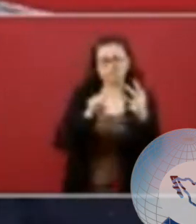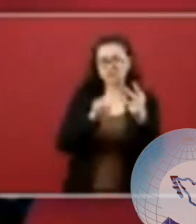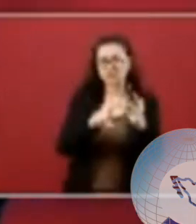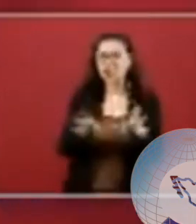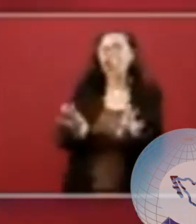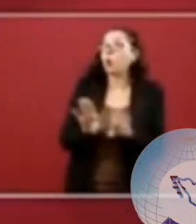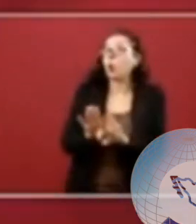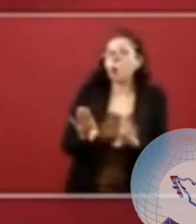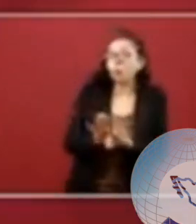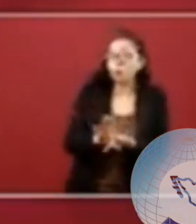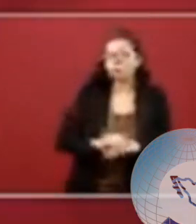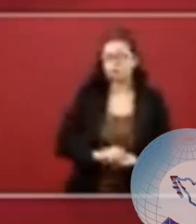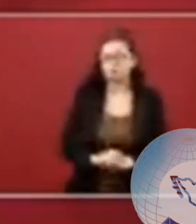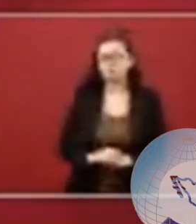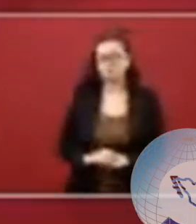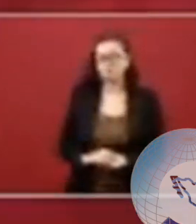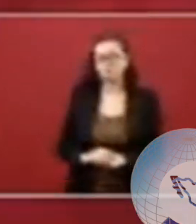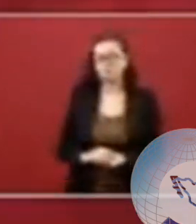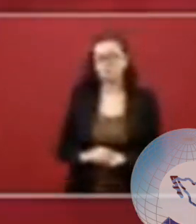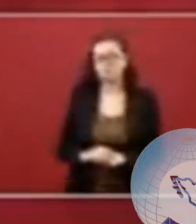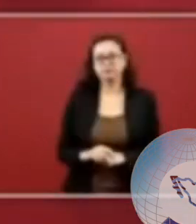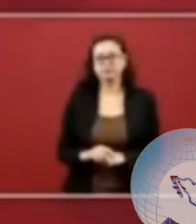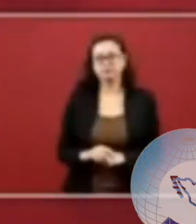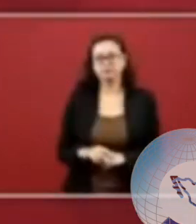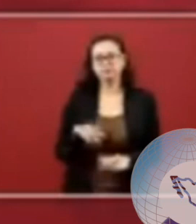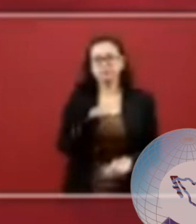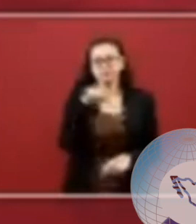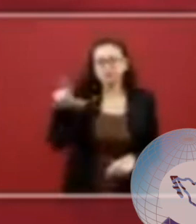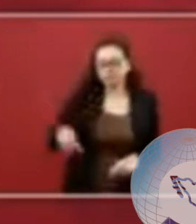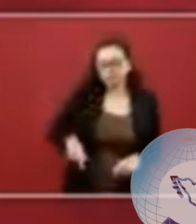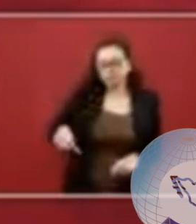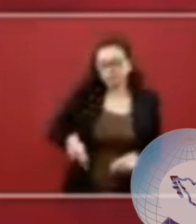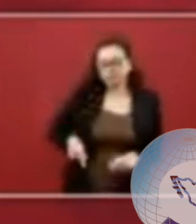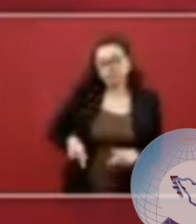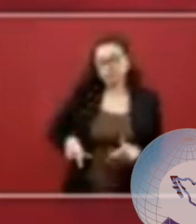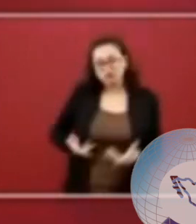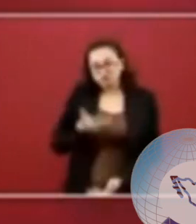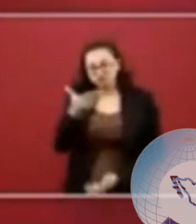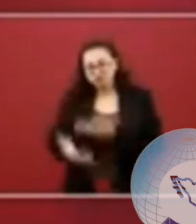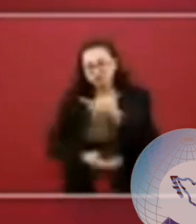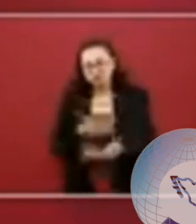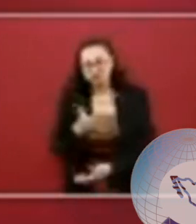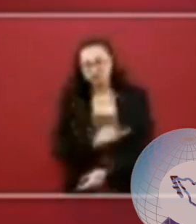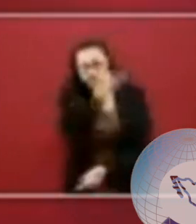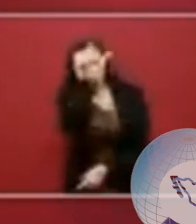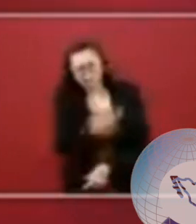Escogiendo que los servidores públicos sean gentes íntegras,